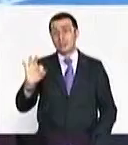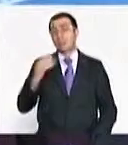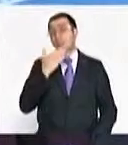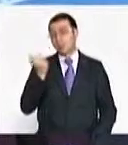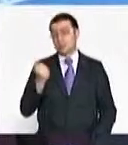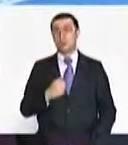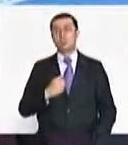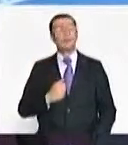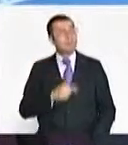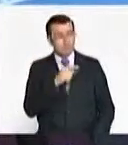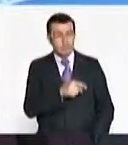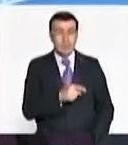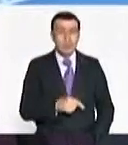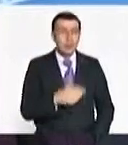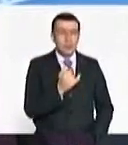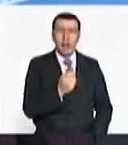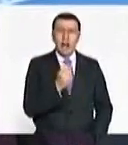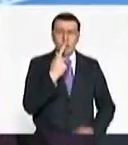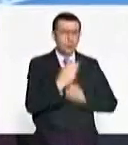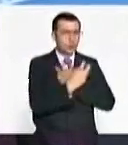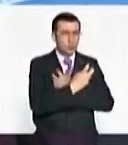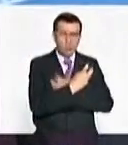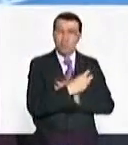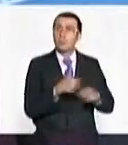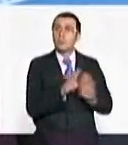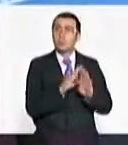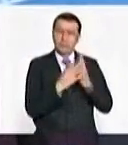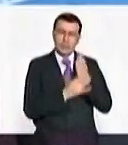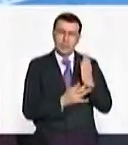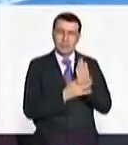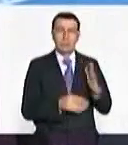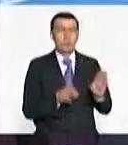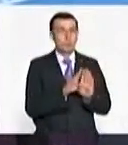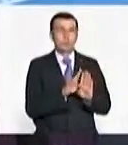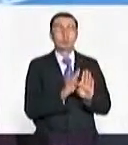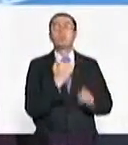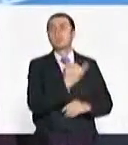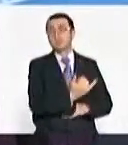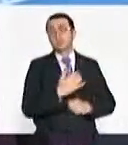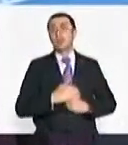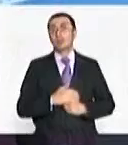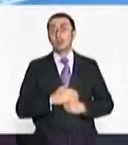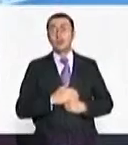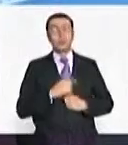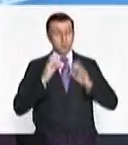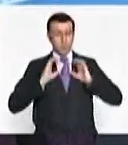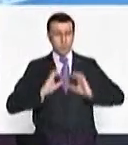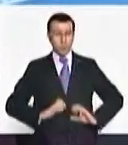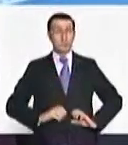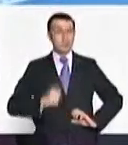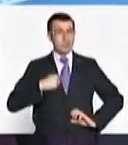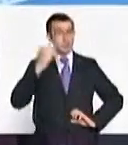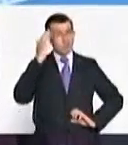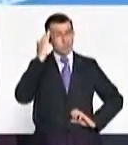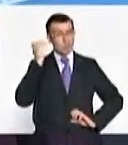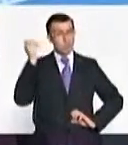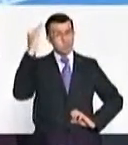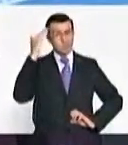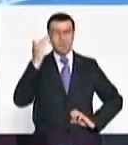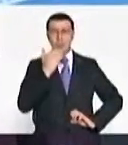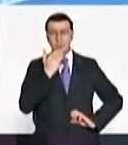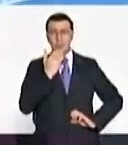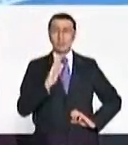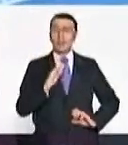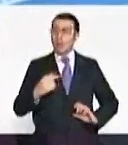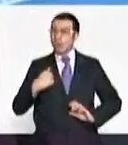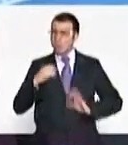araquidónico, es una grasa tóxica. Hoy por hoy se la conoce como un patrón de grasa tóxico. El cuerpo es muy sabio y si yo tengo una genética